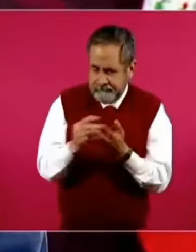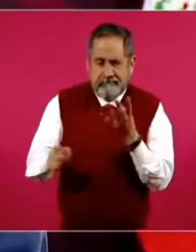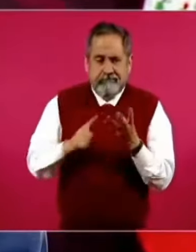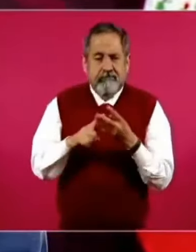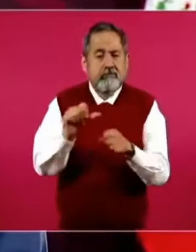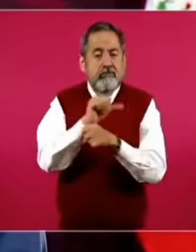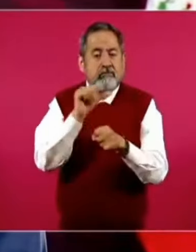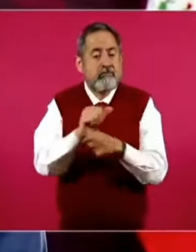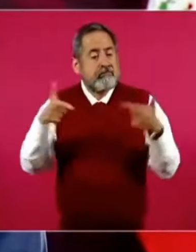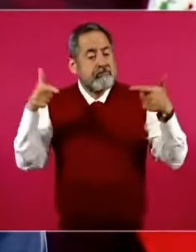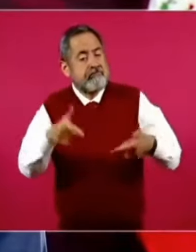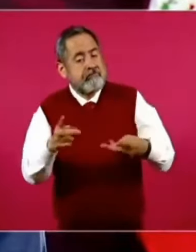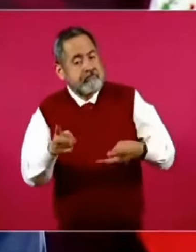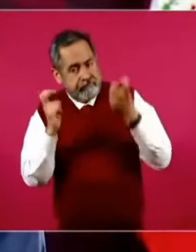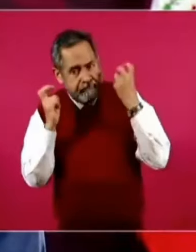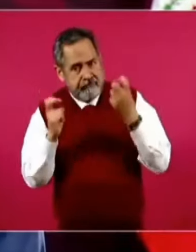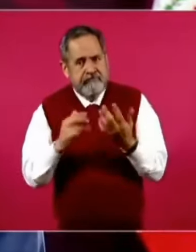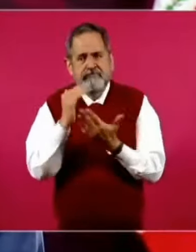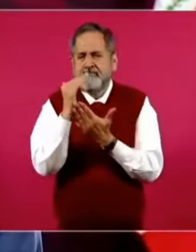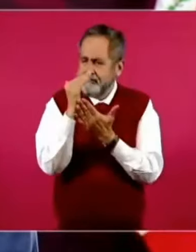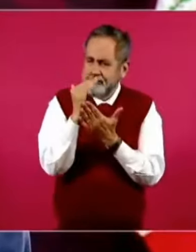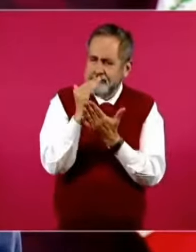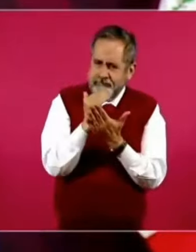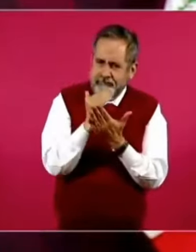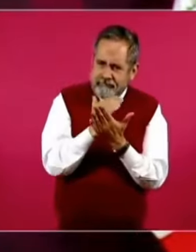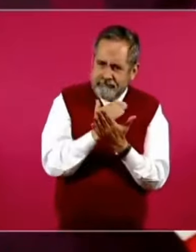de vehículos,